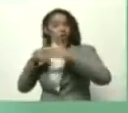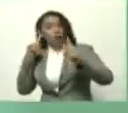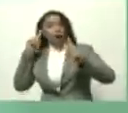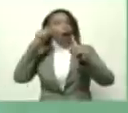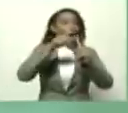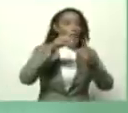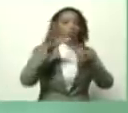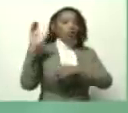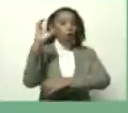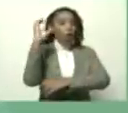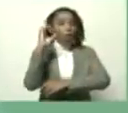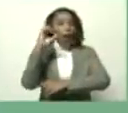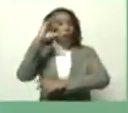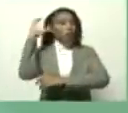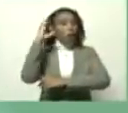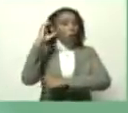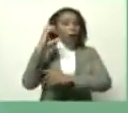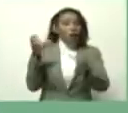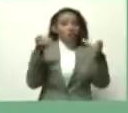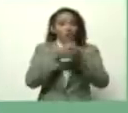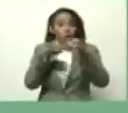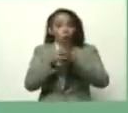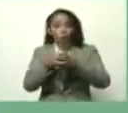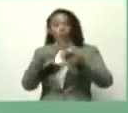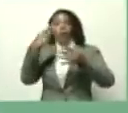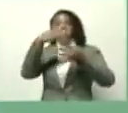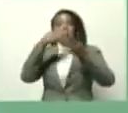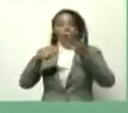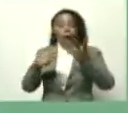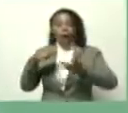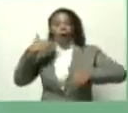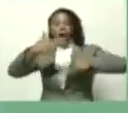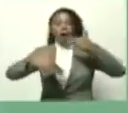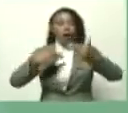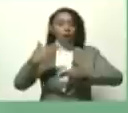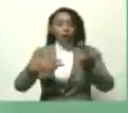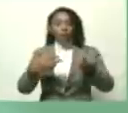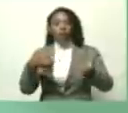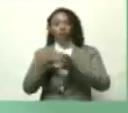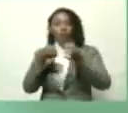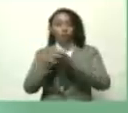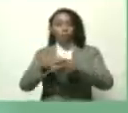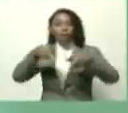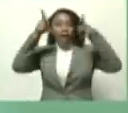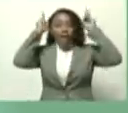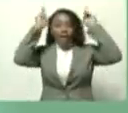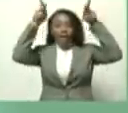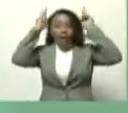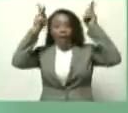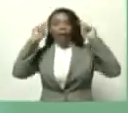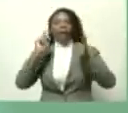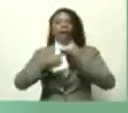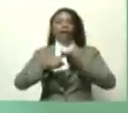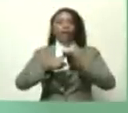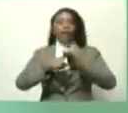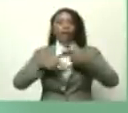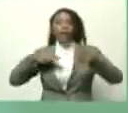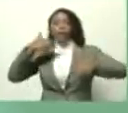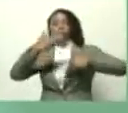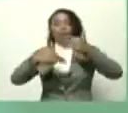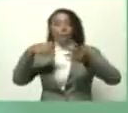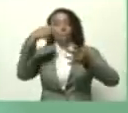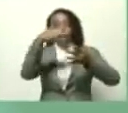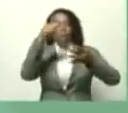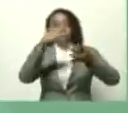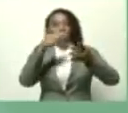y de Colombia a armar a la banda del Coqui, a armar a la banda del Conejo, a armar a la banda del Maloney, a